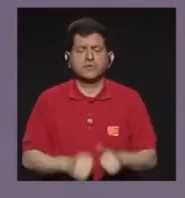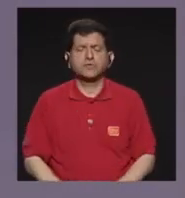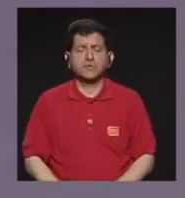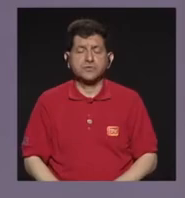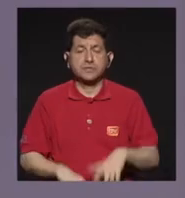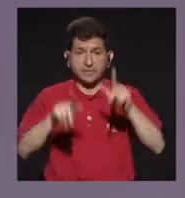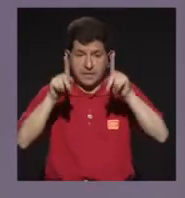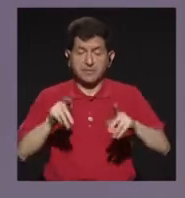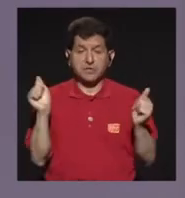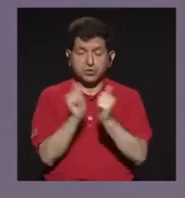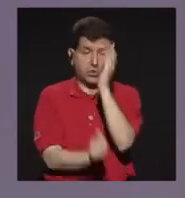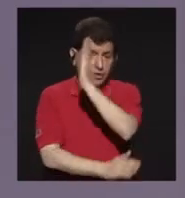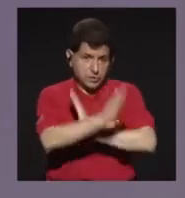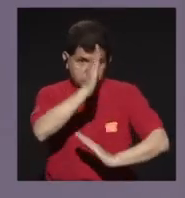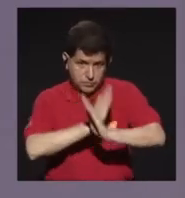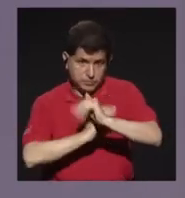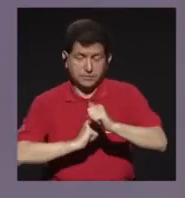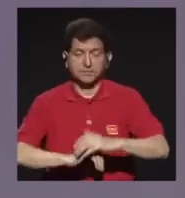personas con discapacidad.